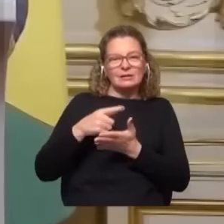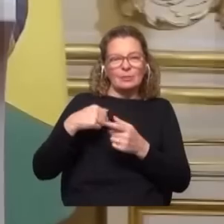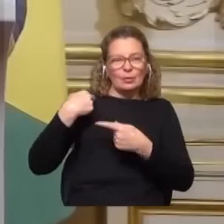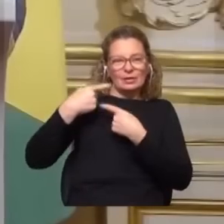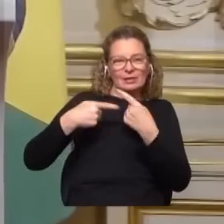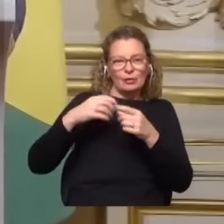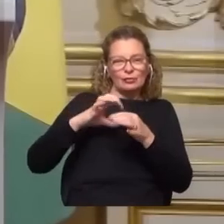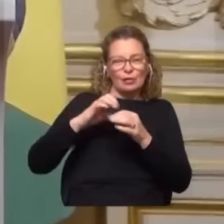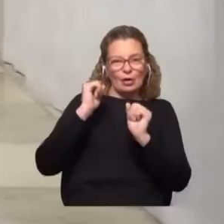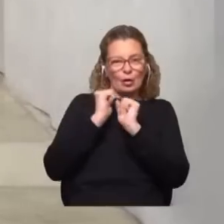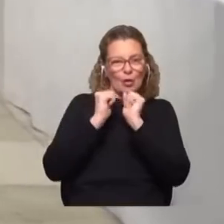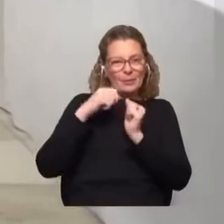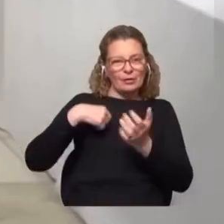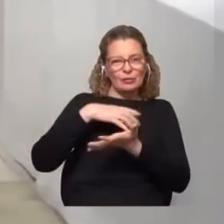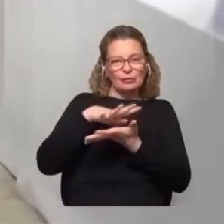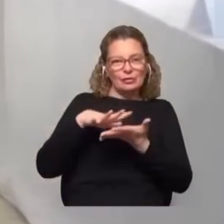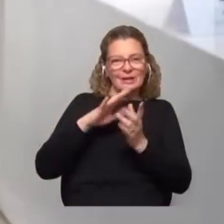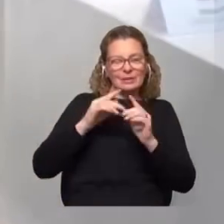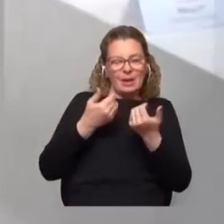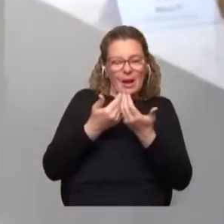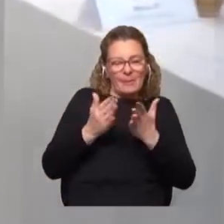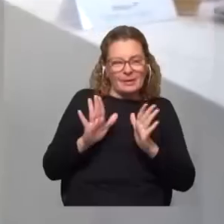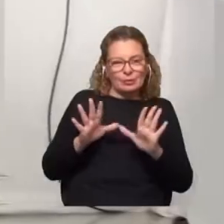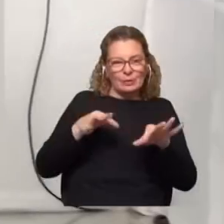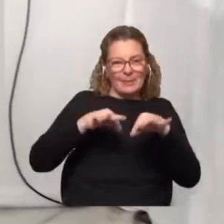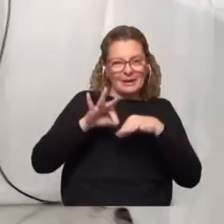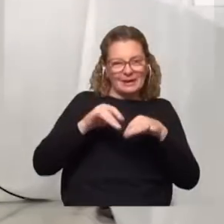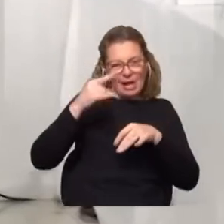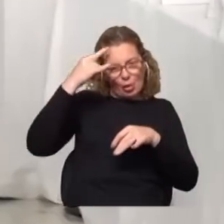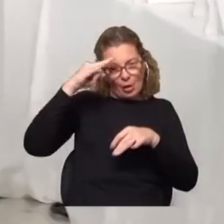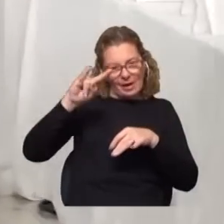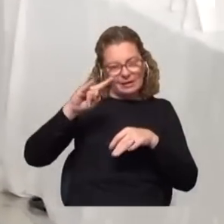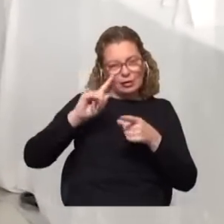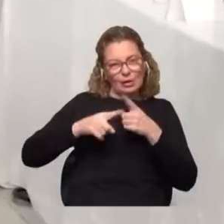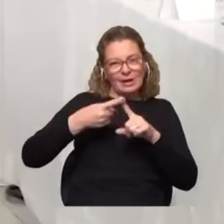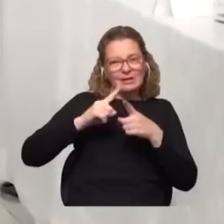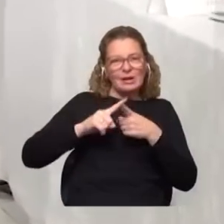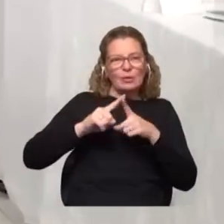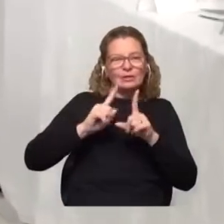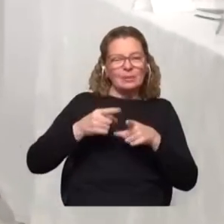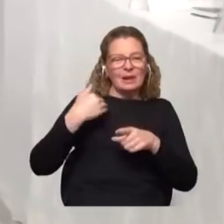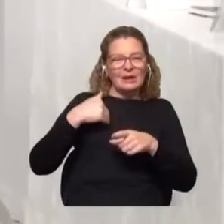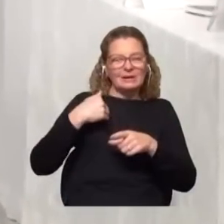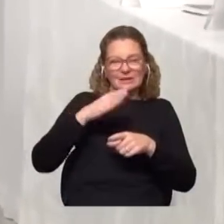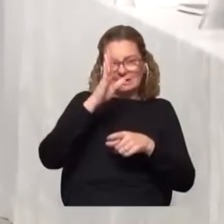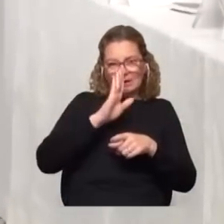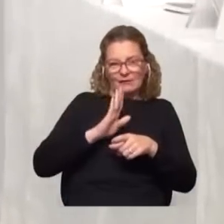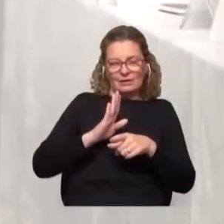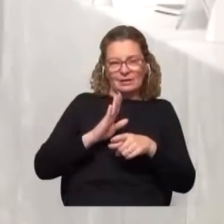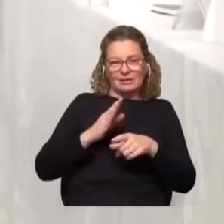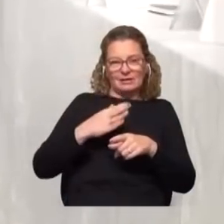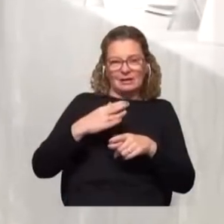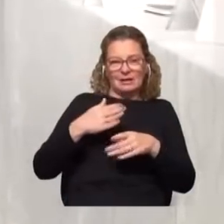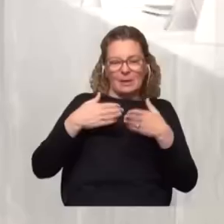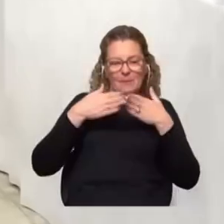desarrollo económico y social así como la apertura de mercados agrícolas y el acuerdo estratégico Argentina Brasil de transporte